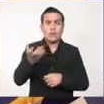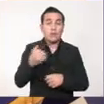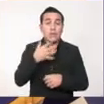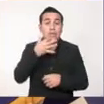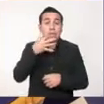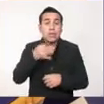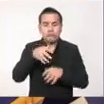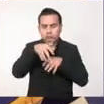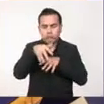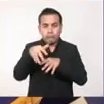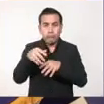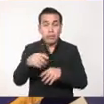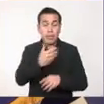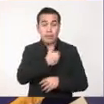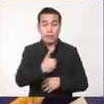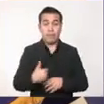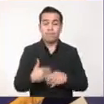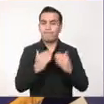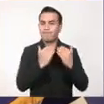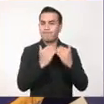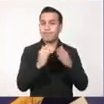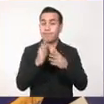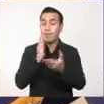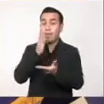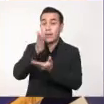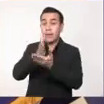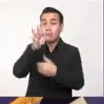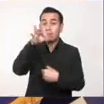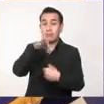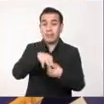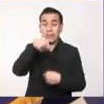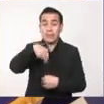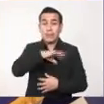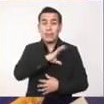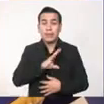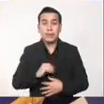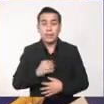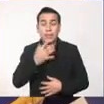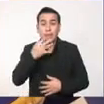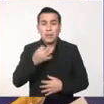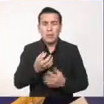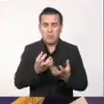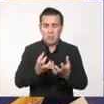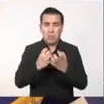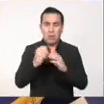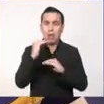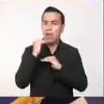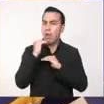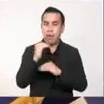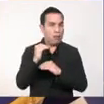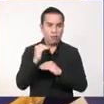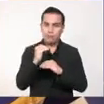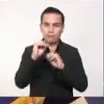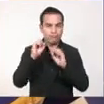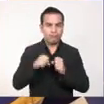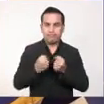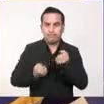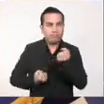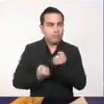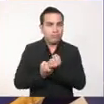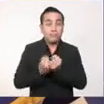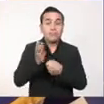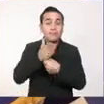presidente vaya a las elecciones, y más en El Salvador cuando hay tantas restricciones para el presidente que no puede hacer campaña, entonces es